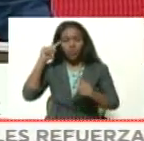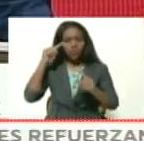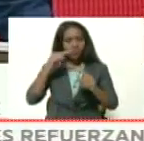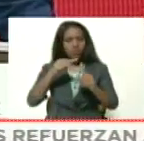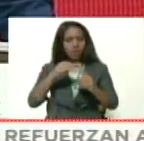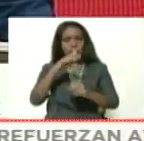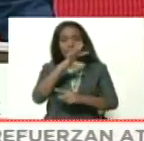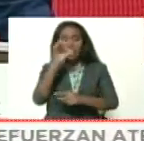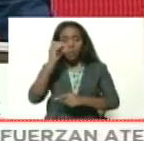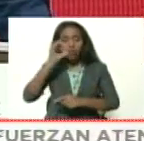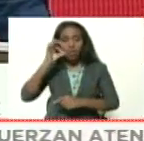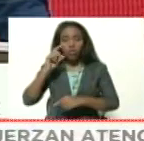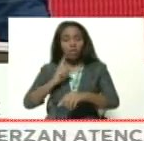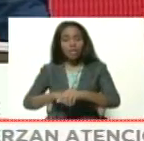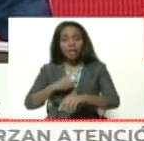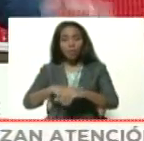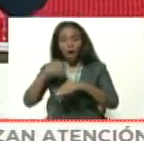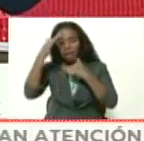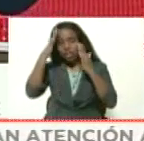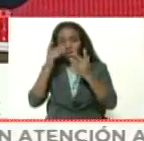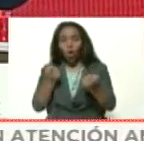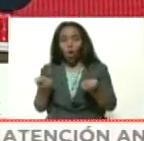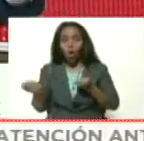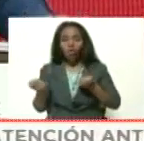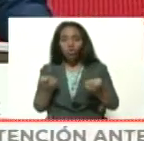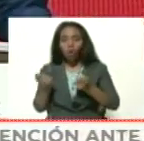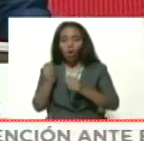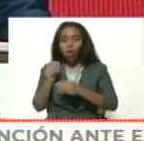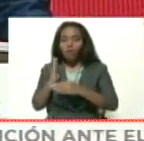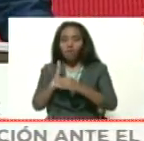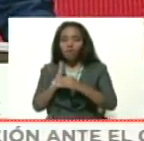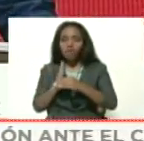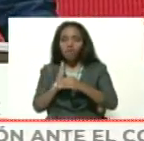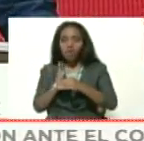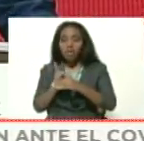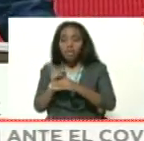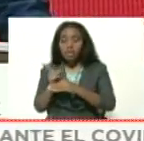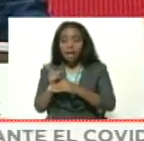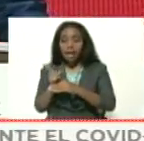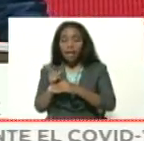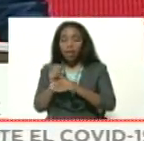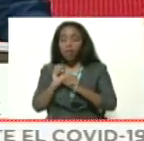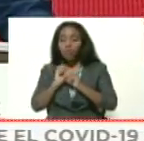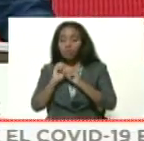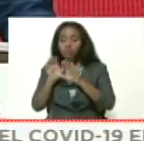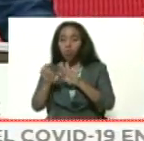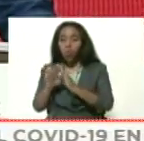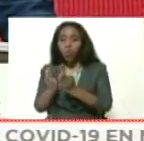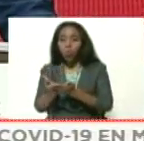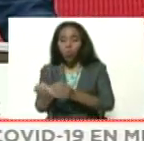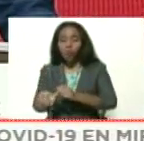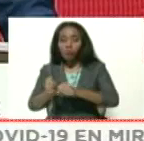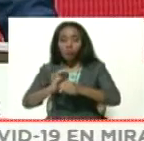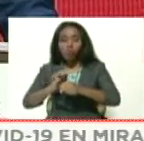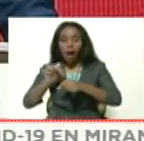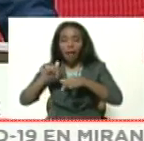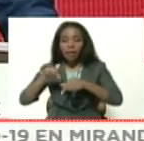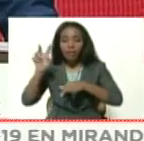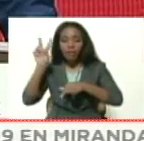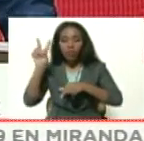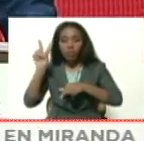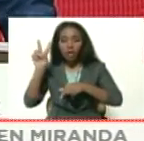la atención y al control y a la detención de la pandemia por COVID-19 en